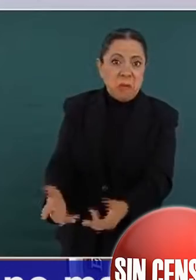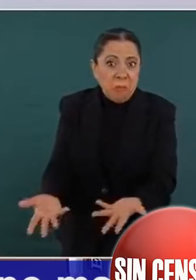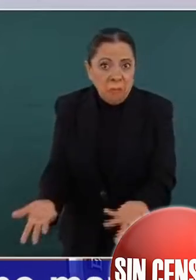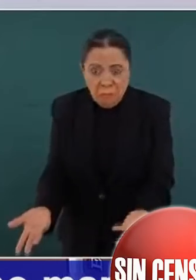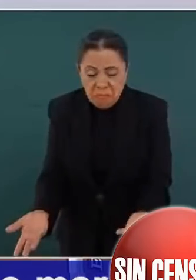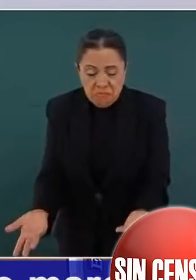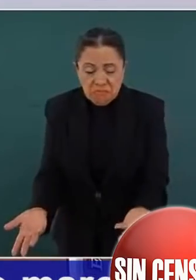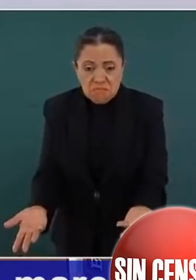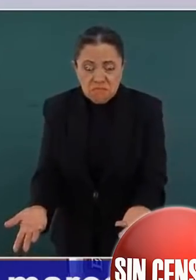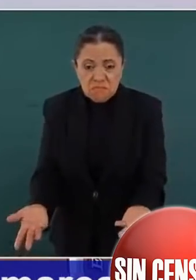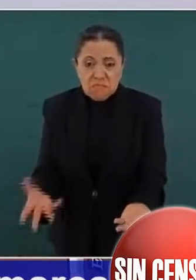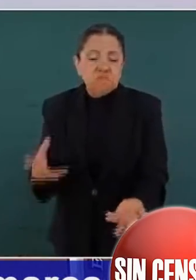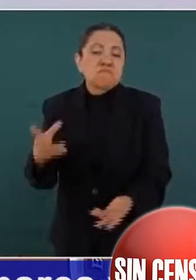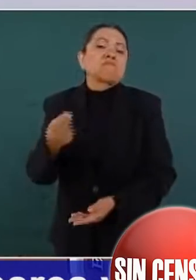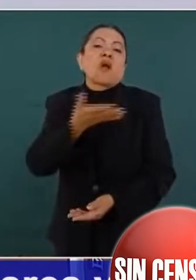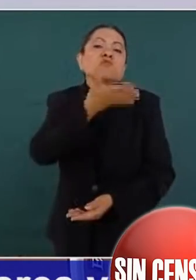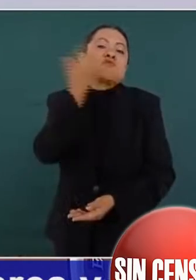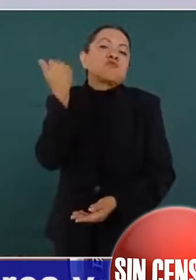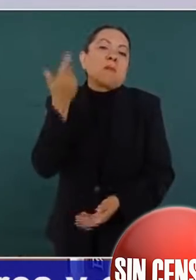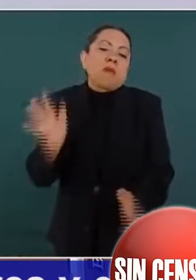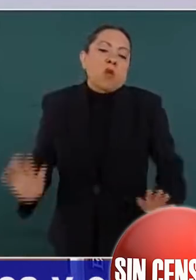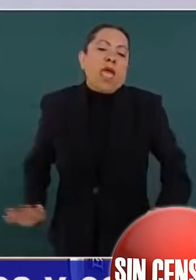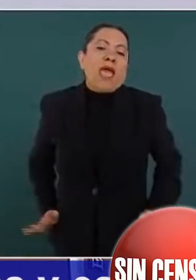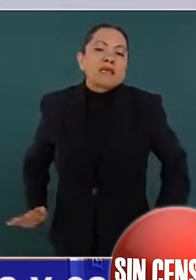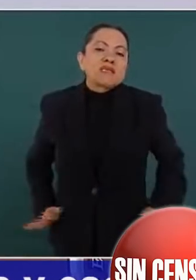pues tenemos una actitud distinta.